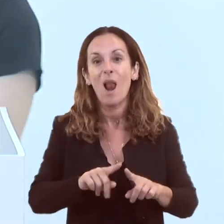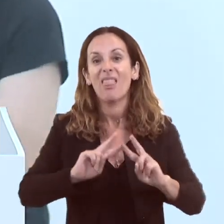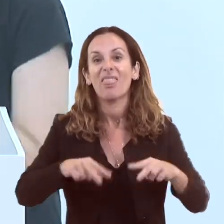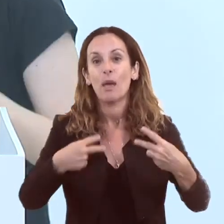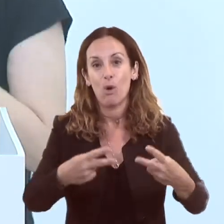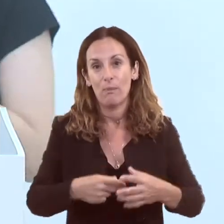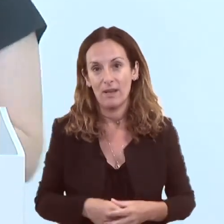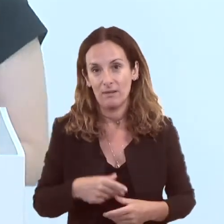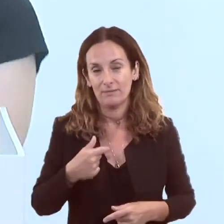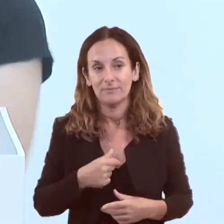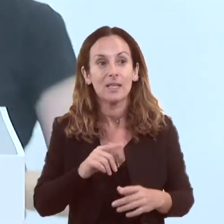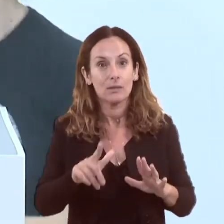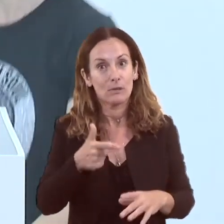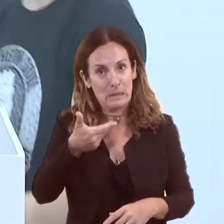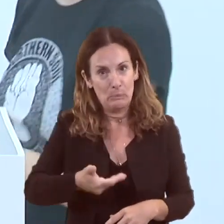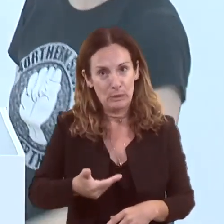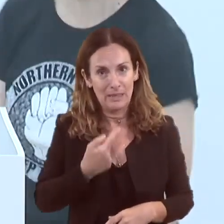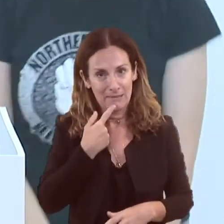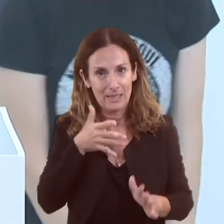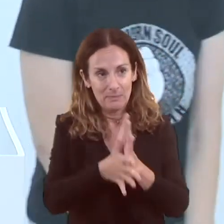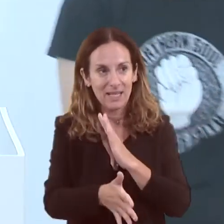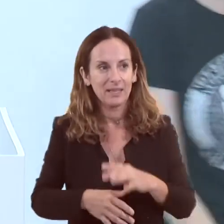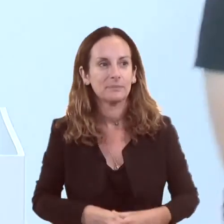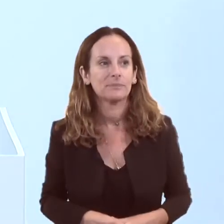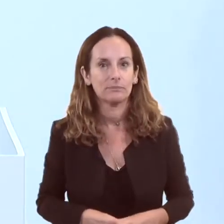lo que pasa ahora entonces quería decir esto porque es importante saberlo